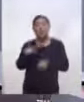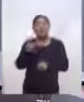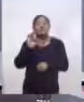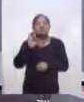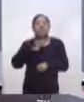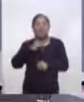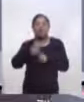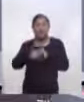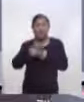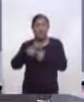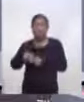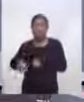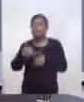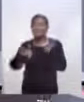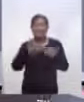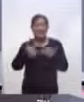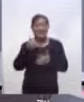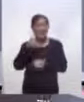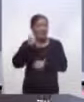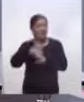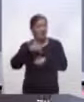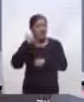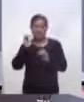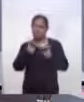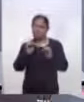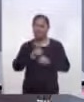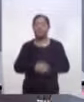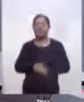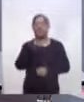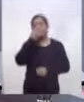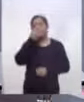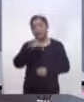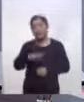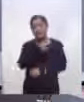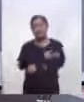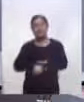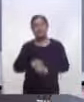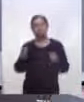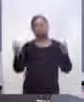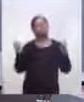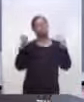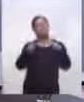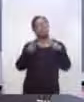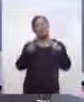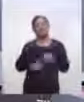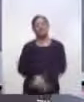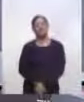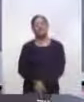que no es para jugar. Muy buenas tardes, que tenga un excelente fin de semana. Hasta luego.